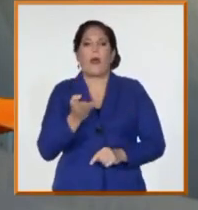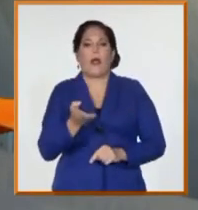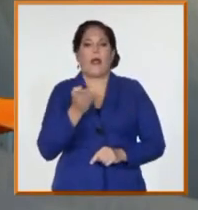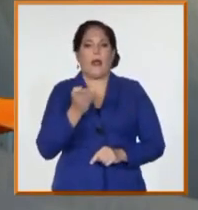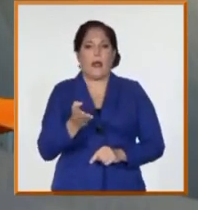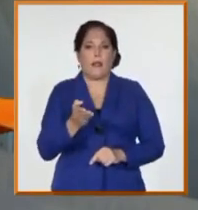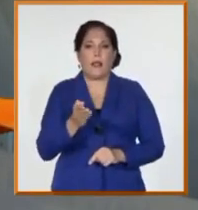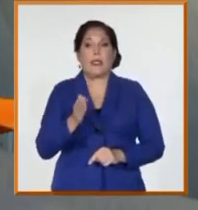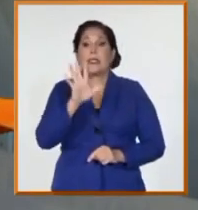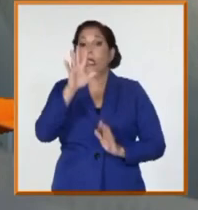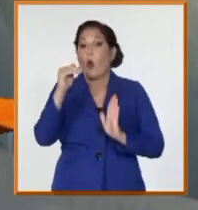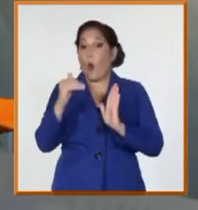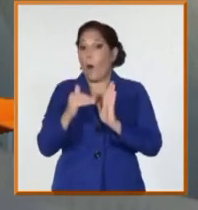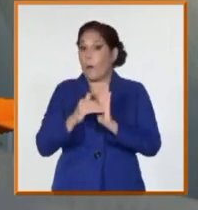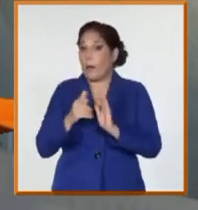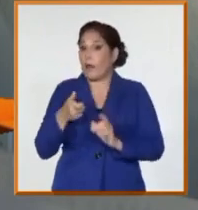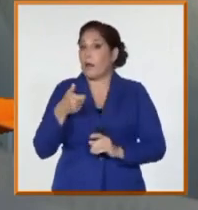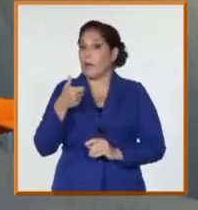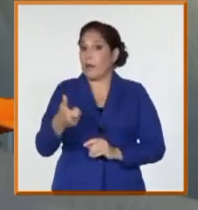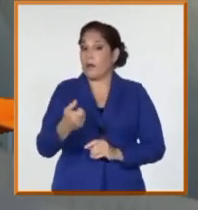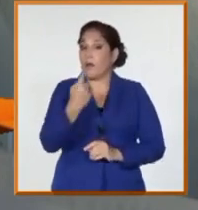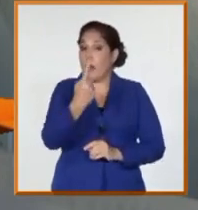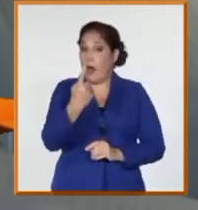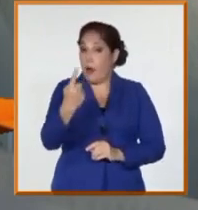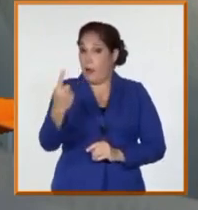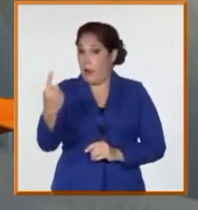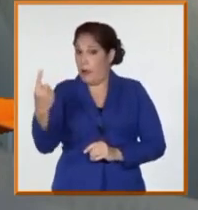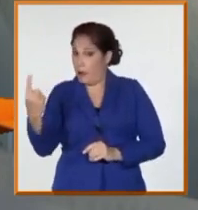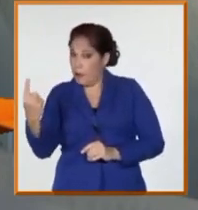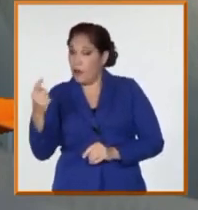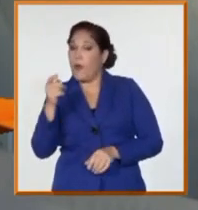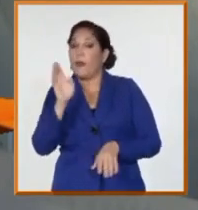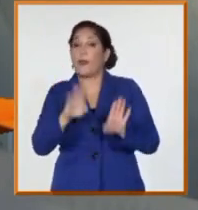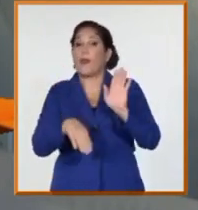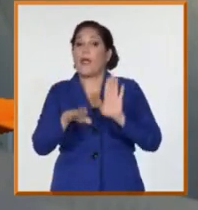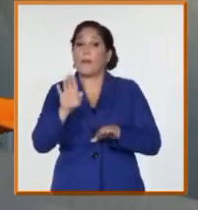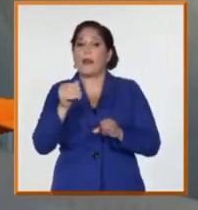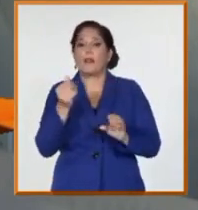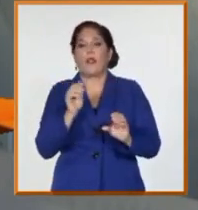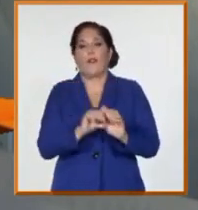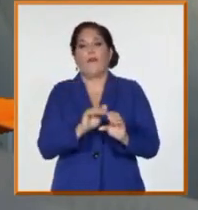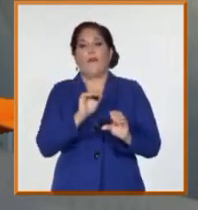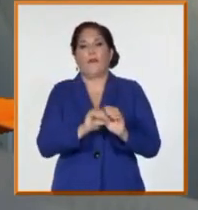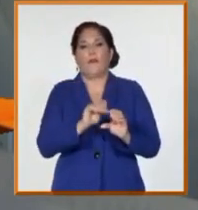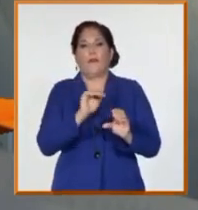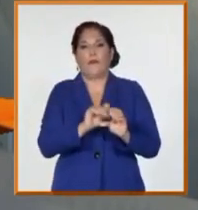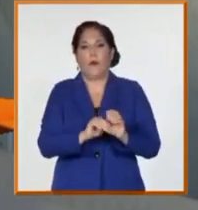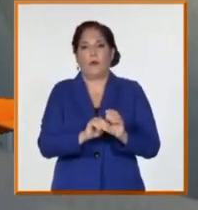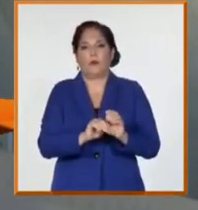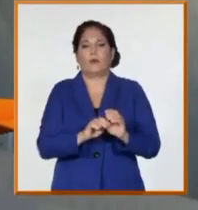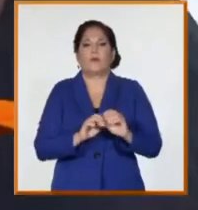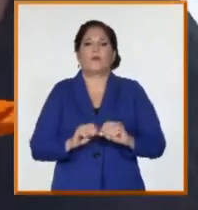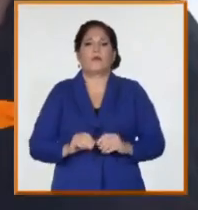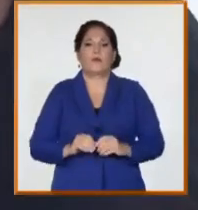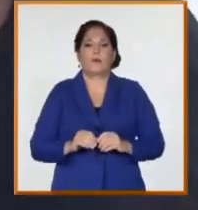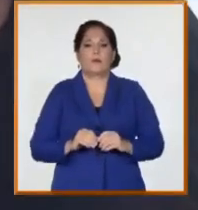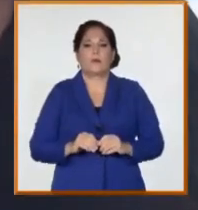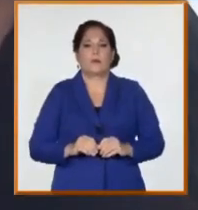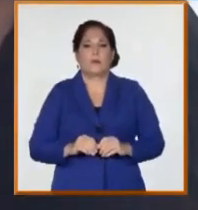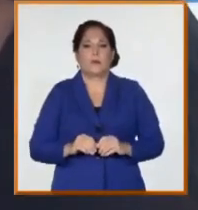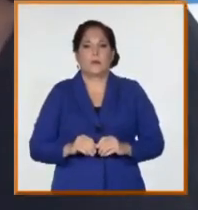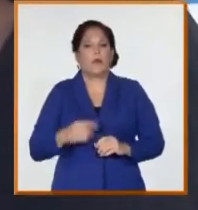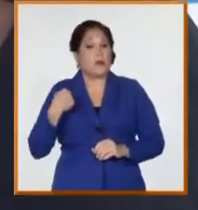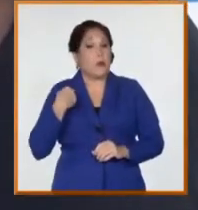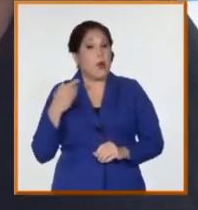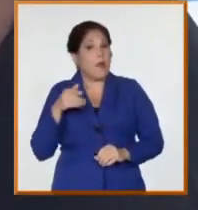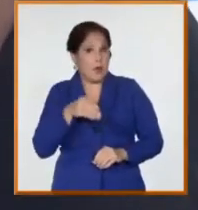hasta 5000 pesos por cliente en dependencia de fondo que tenga de la venta que ha realizado esa Pescadería puedes venir